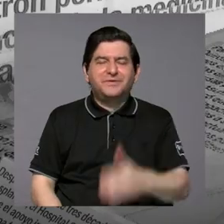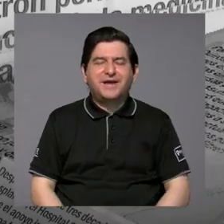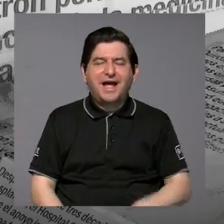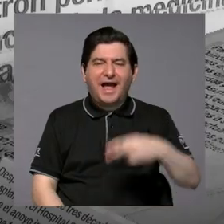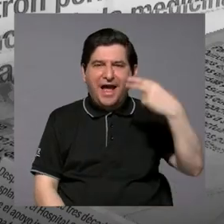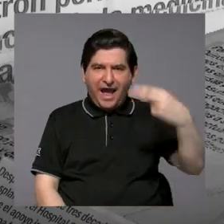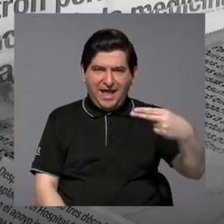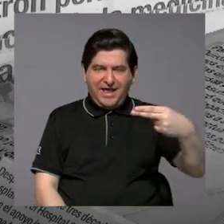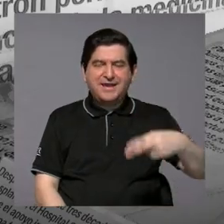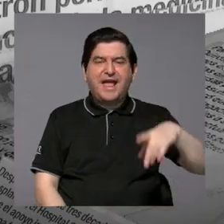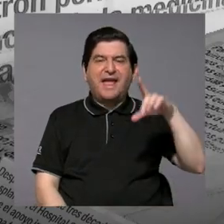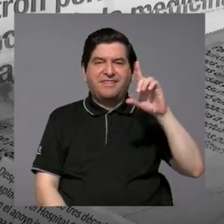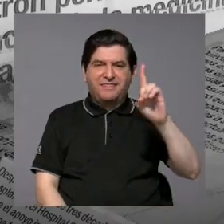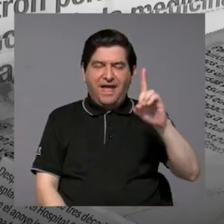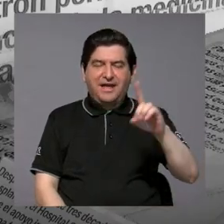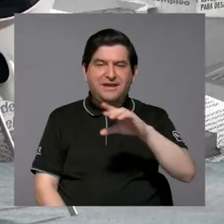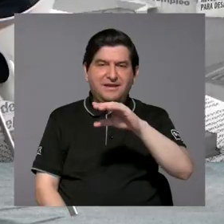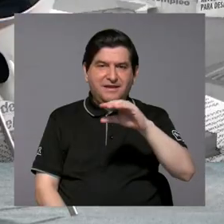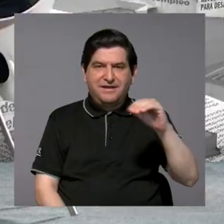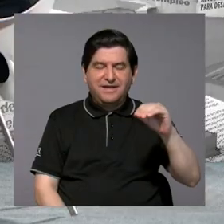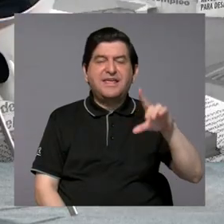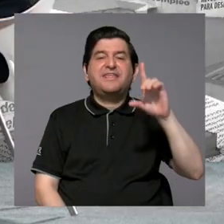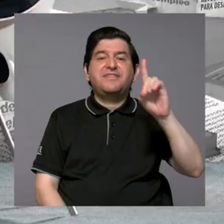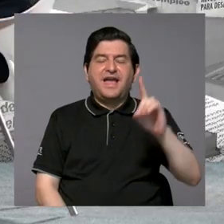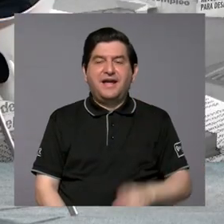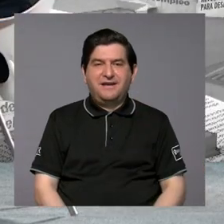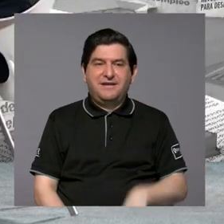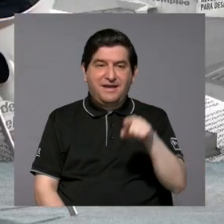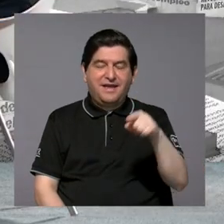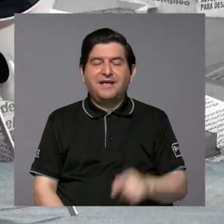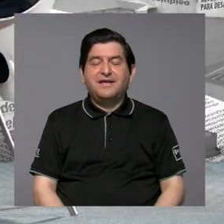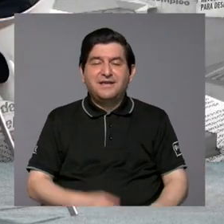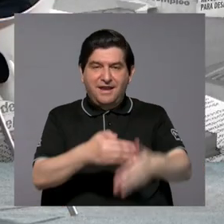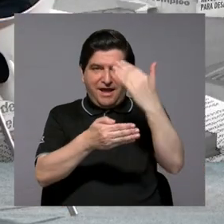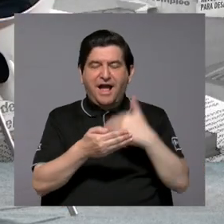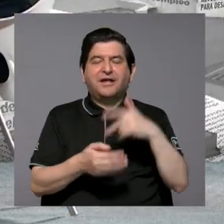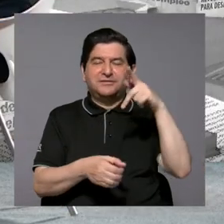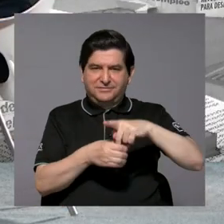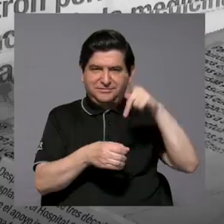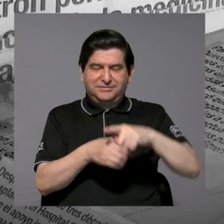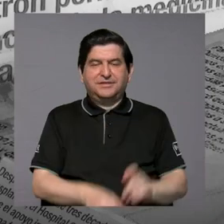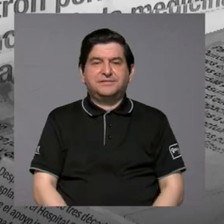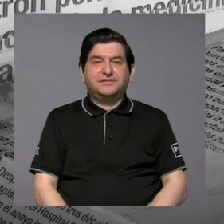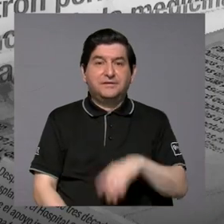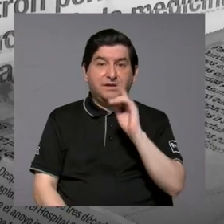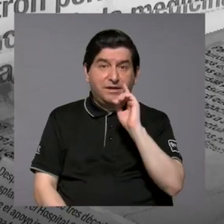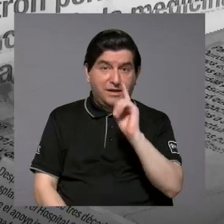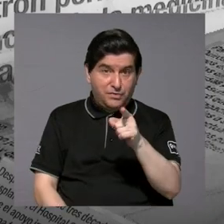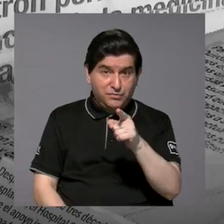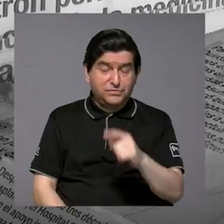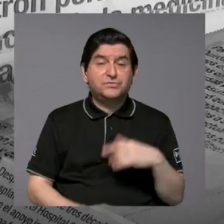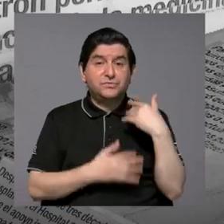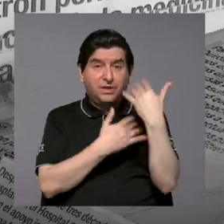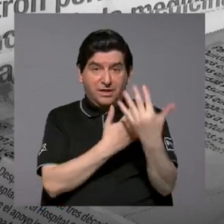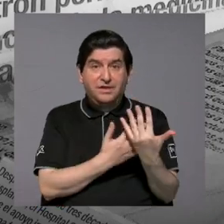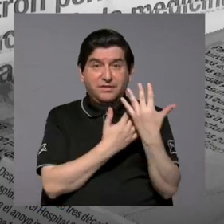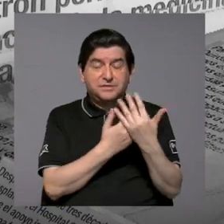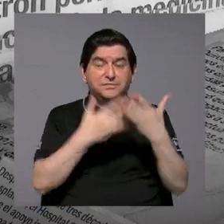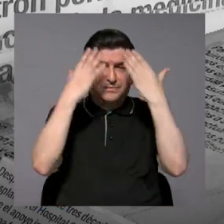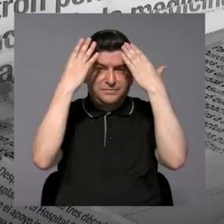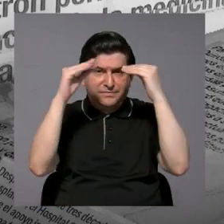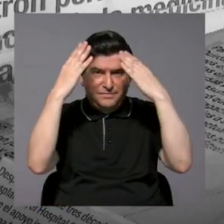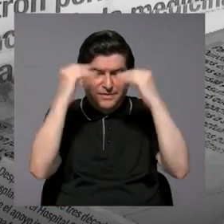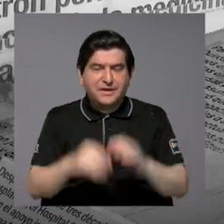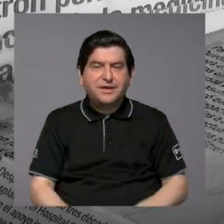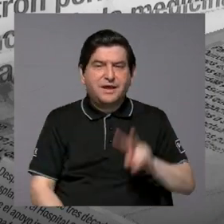las gracias a doña Ania a Dania y a Diana que estuvo también antes con nosotros a ustedes esperemos que eh